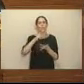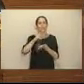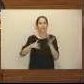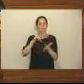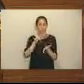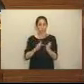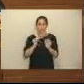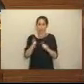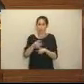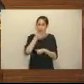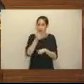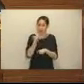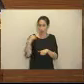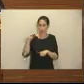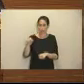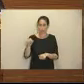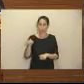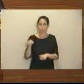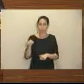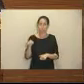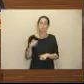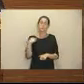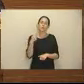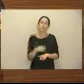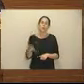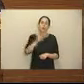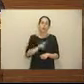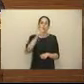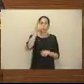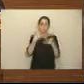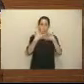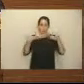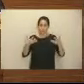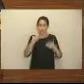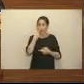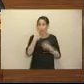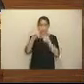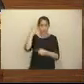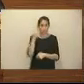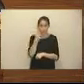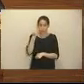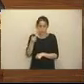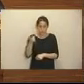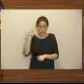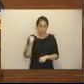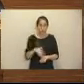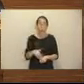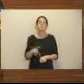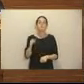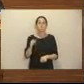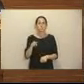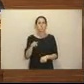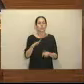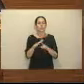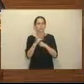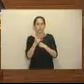inicio de su discurso. Y yo voy a repetirle una frase que ya le dije el año pasado. Nos encontrábamos en una